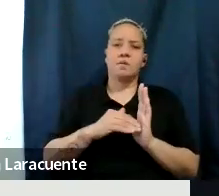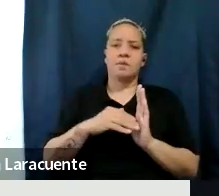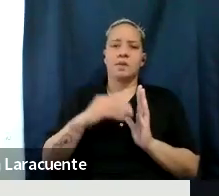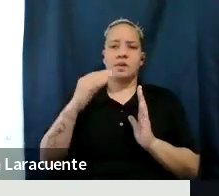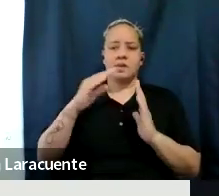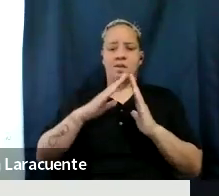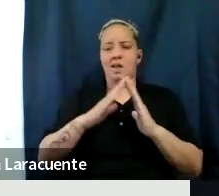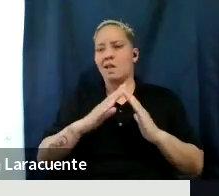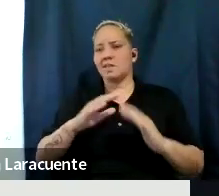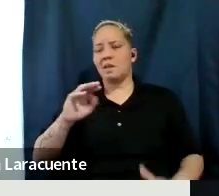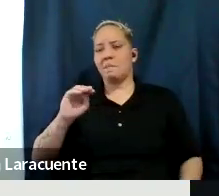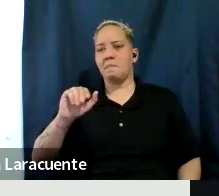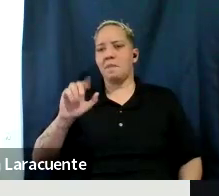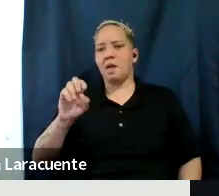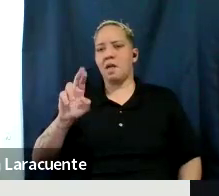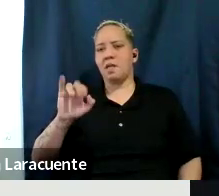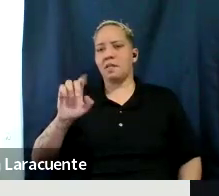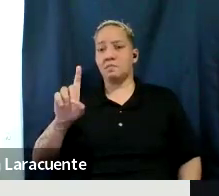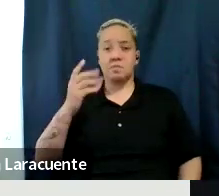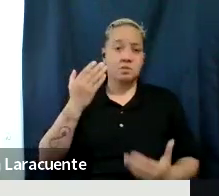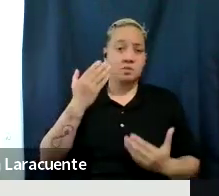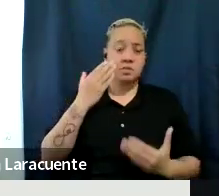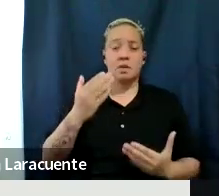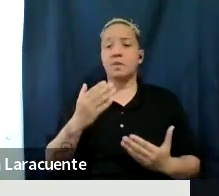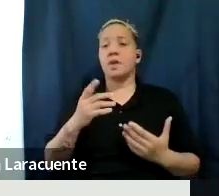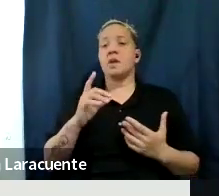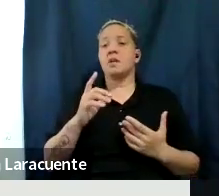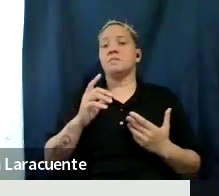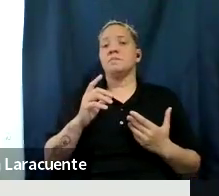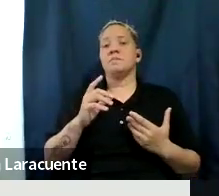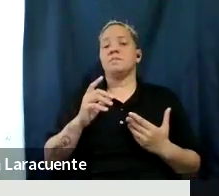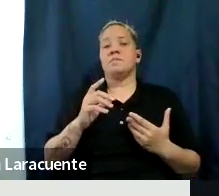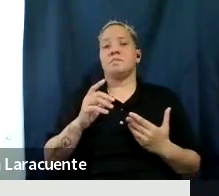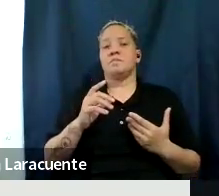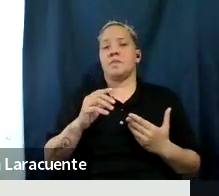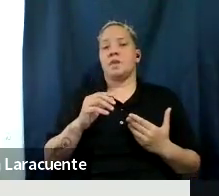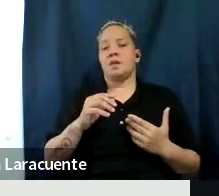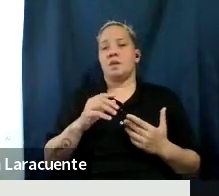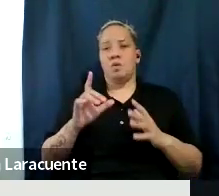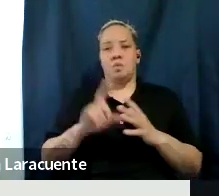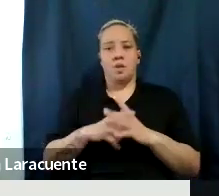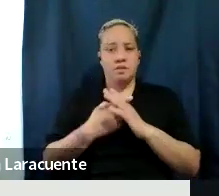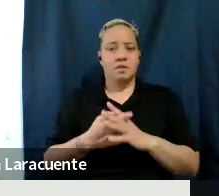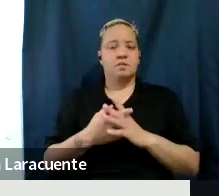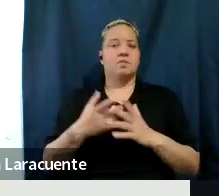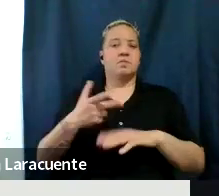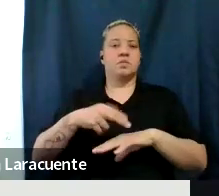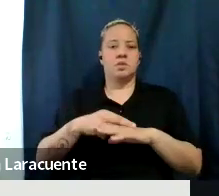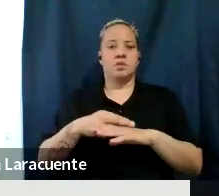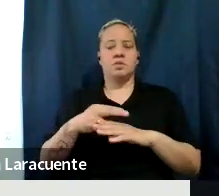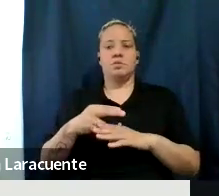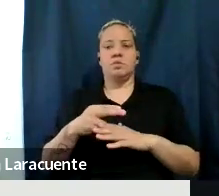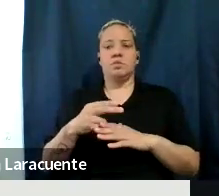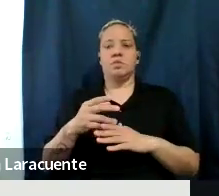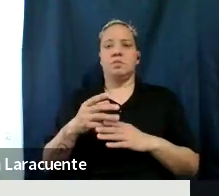No sabían en ese entonces, cuando emprenden viaje hacia Puerto Rico, pasando, como ahora veremos, primero por los